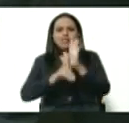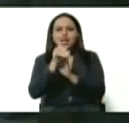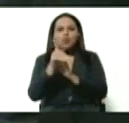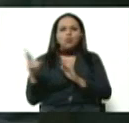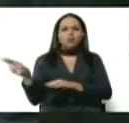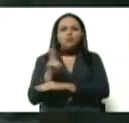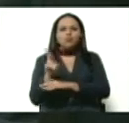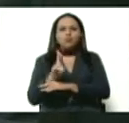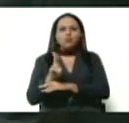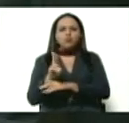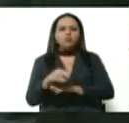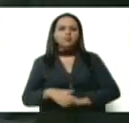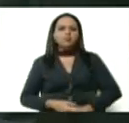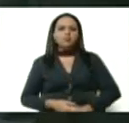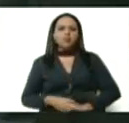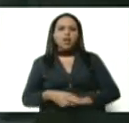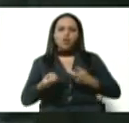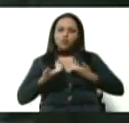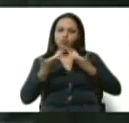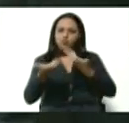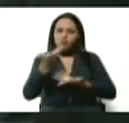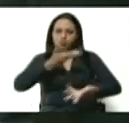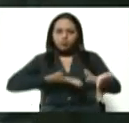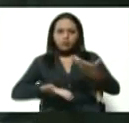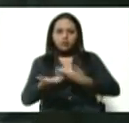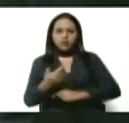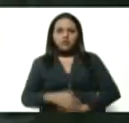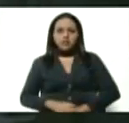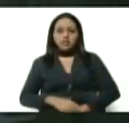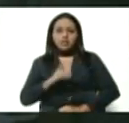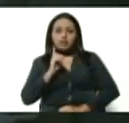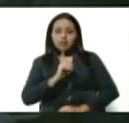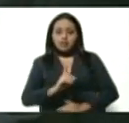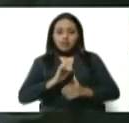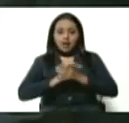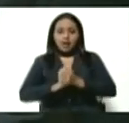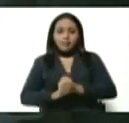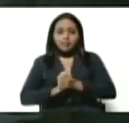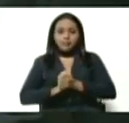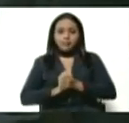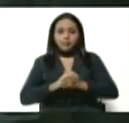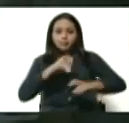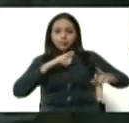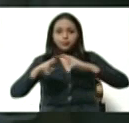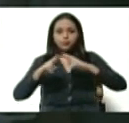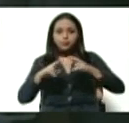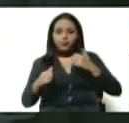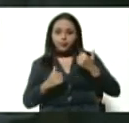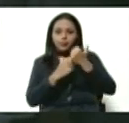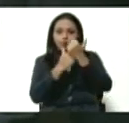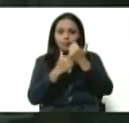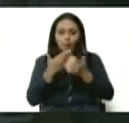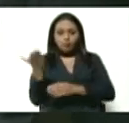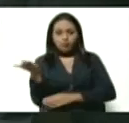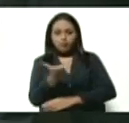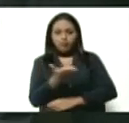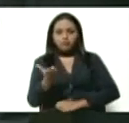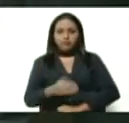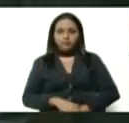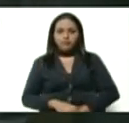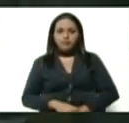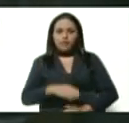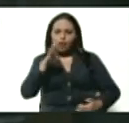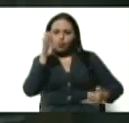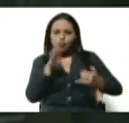acelerado y fructífero de estas amistosas relaciones de cooperación. Y en los